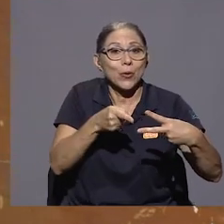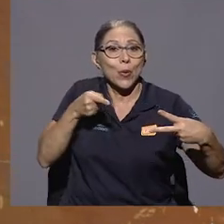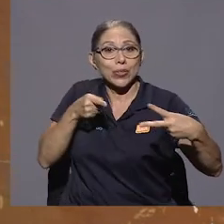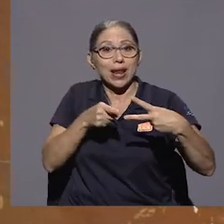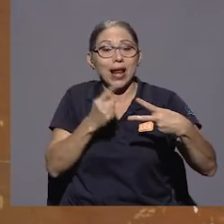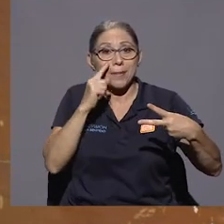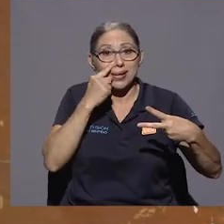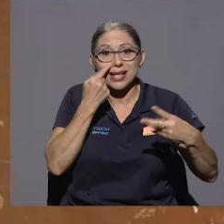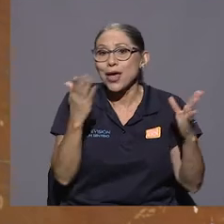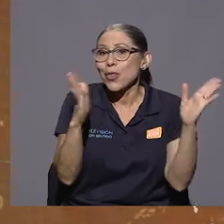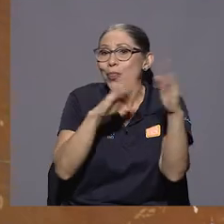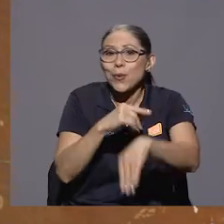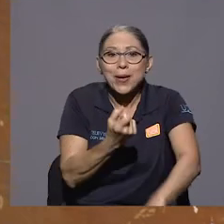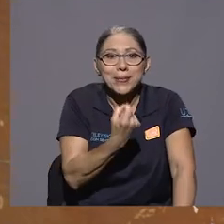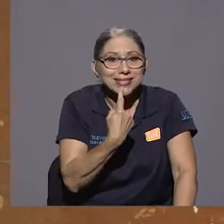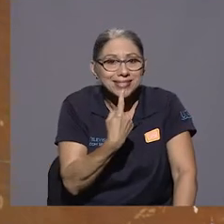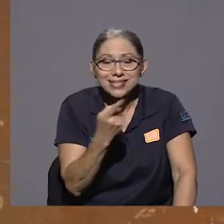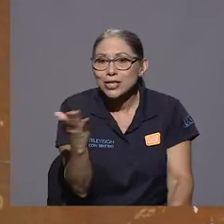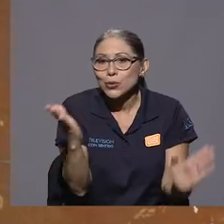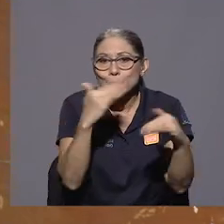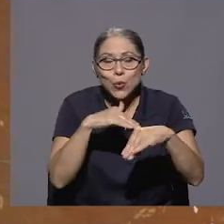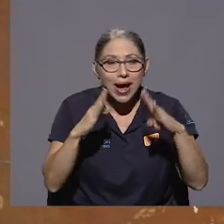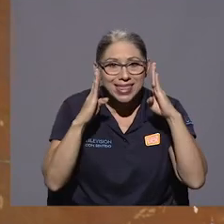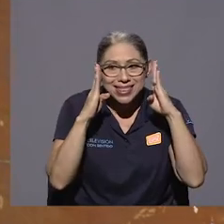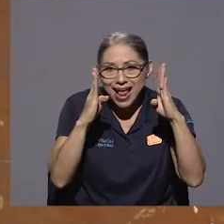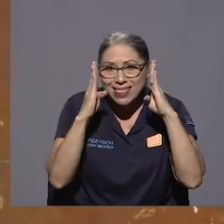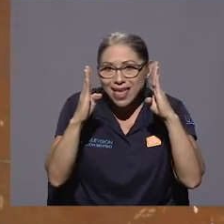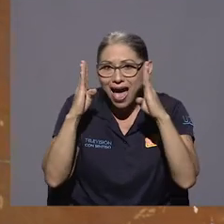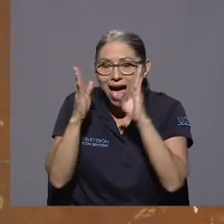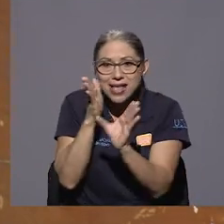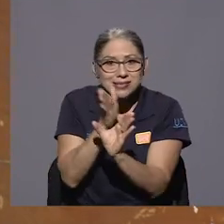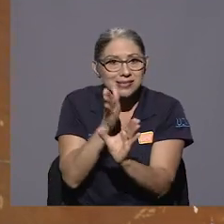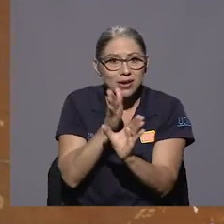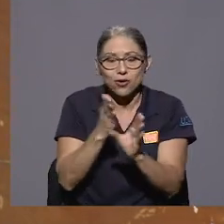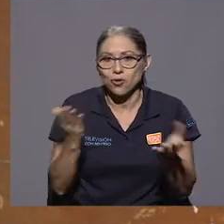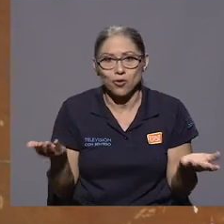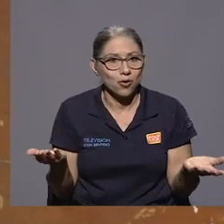pastilla, no hay tratamiento psicológico, no hay